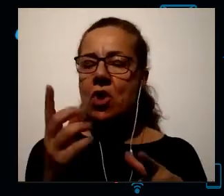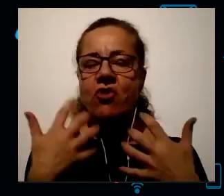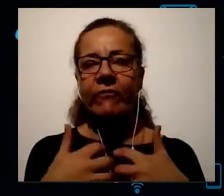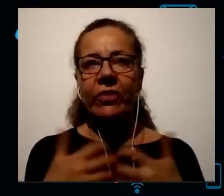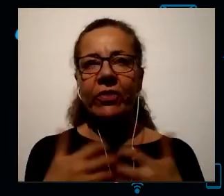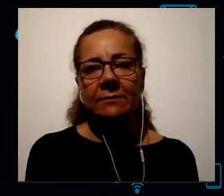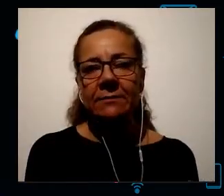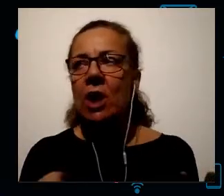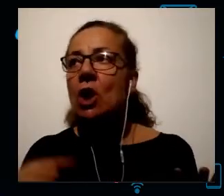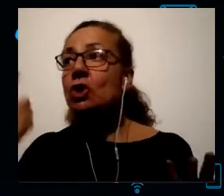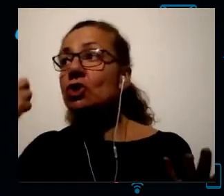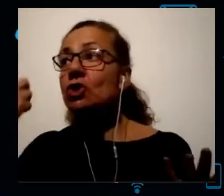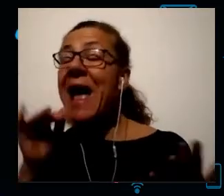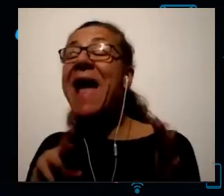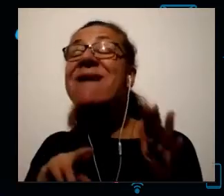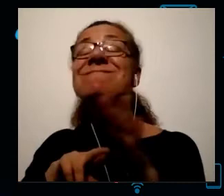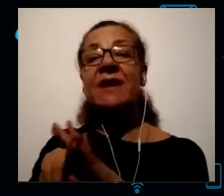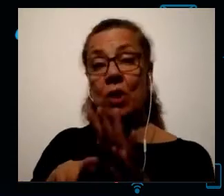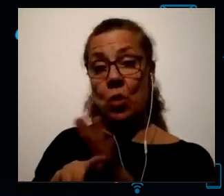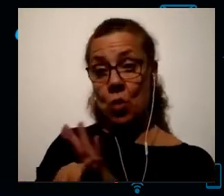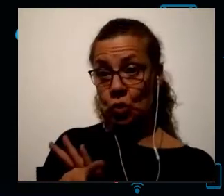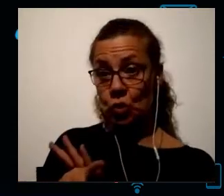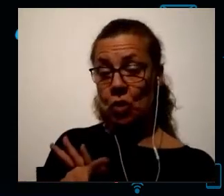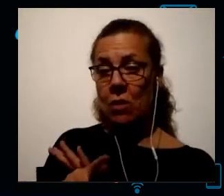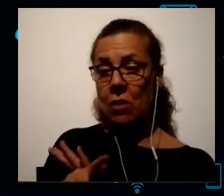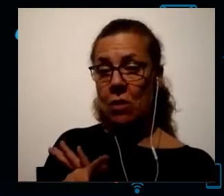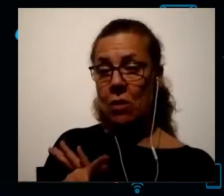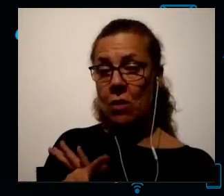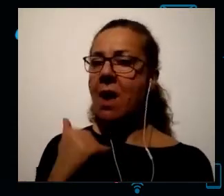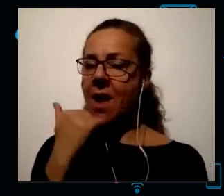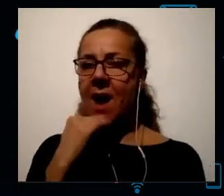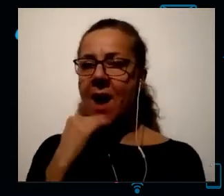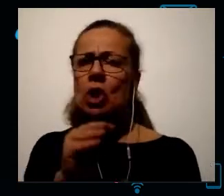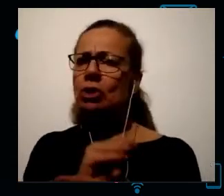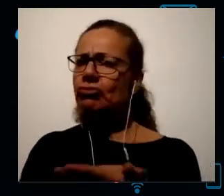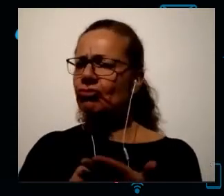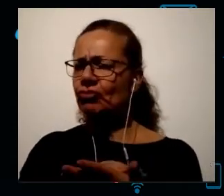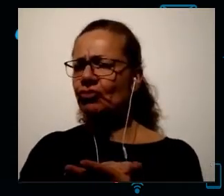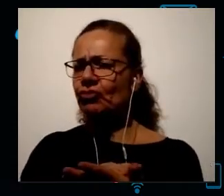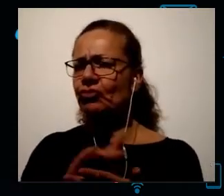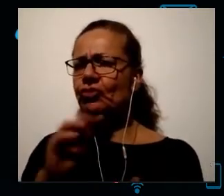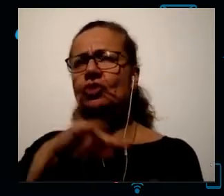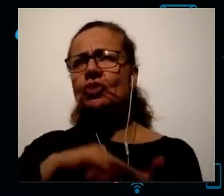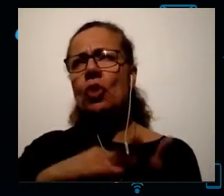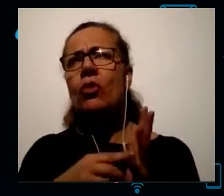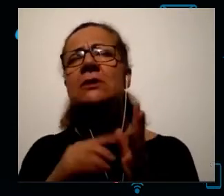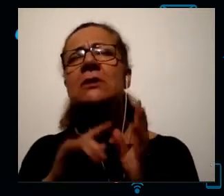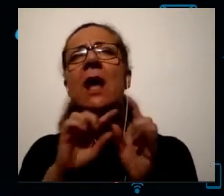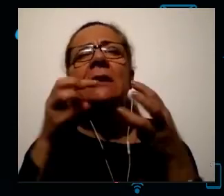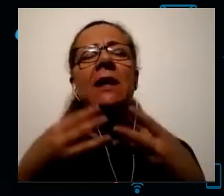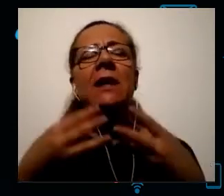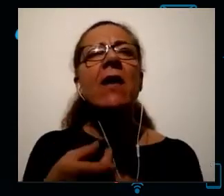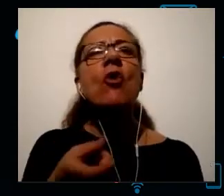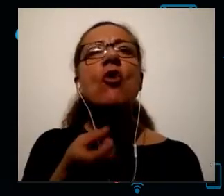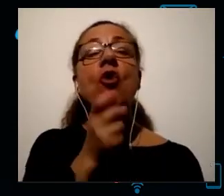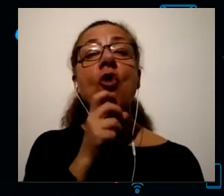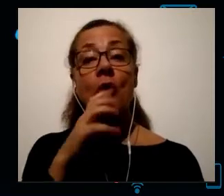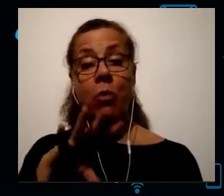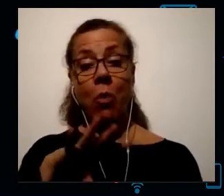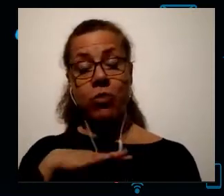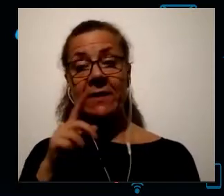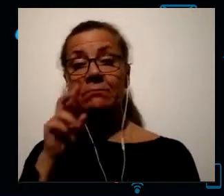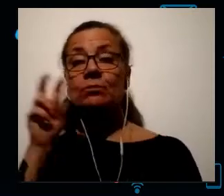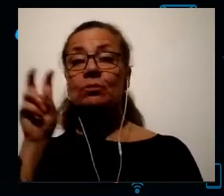recurso un repositorio espectacular de soluciones en internet pues como como tengo acceso a esas posibles soluciones